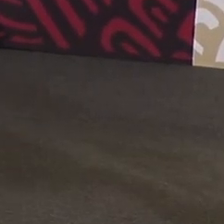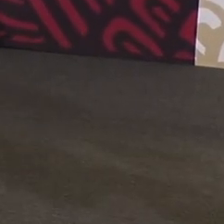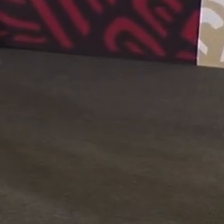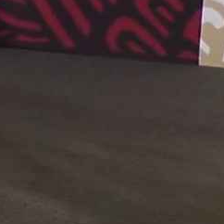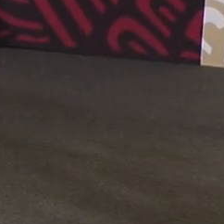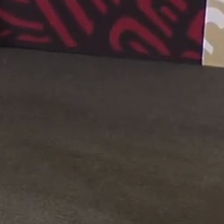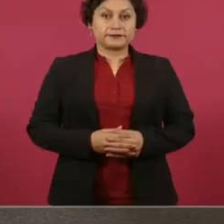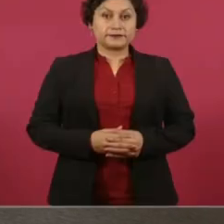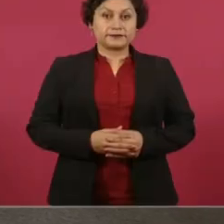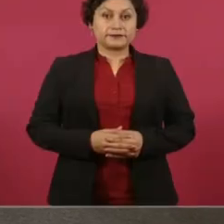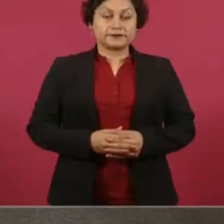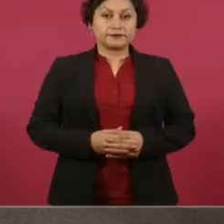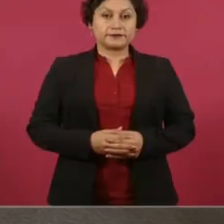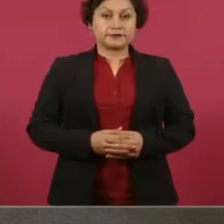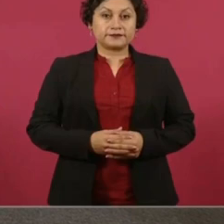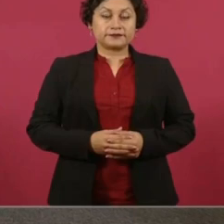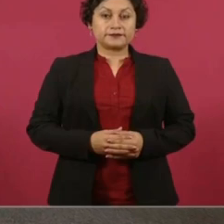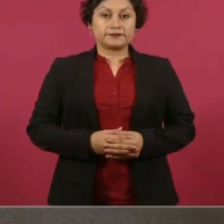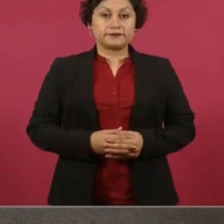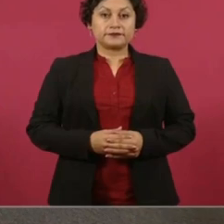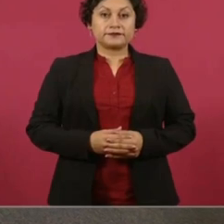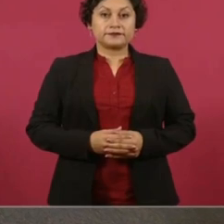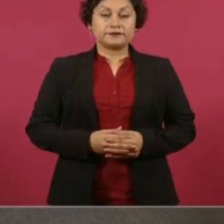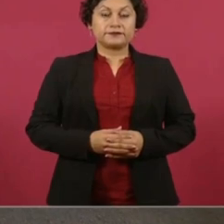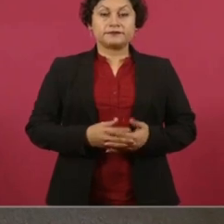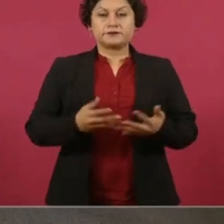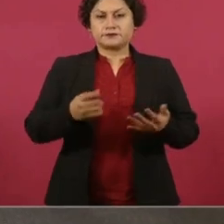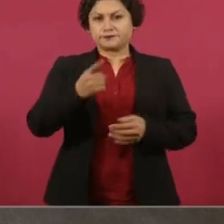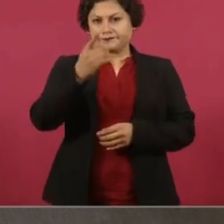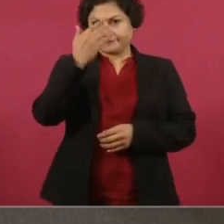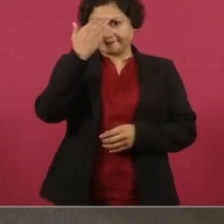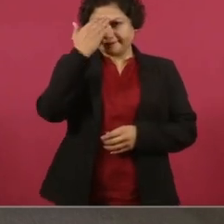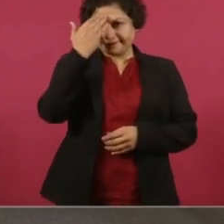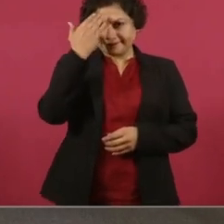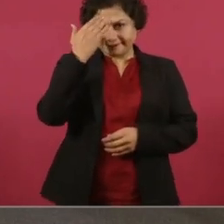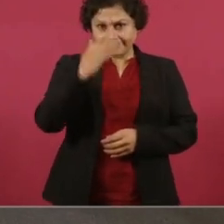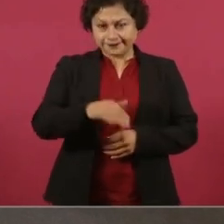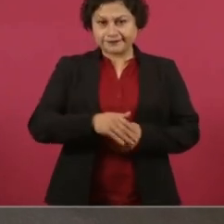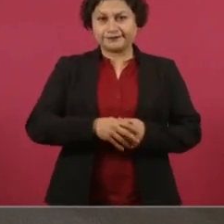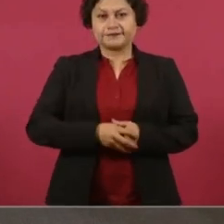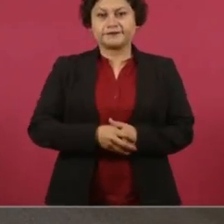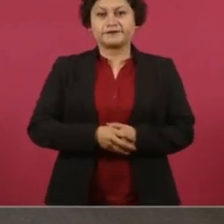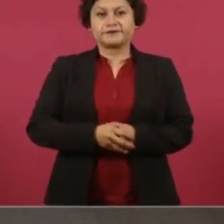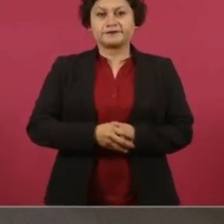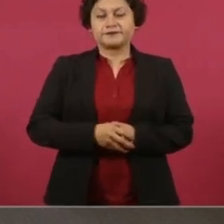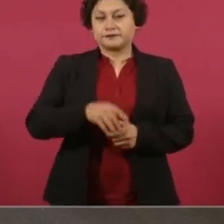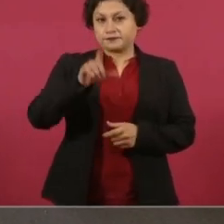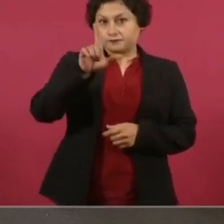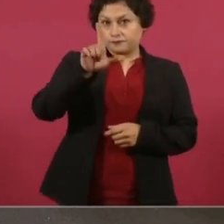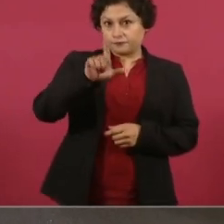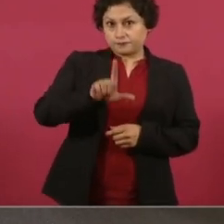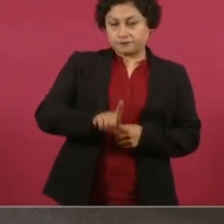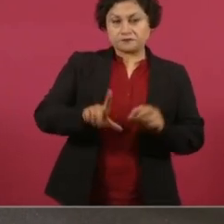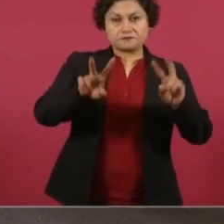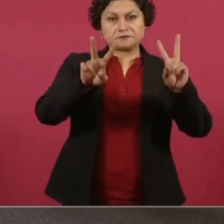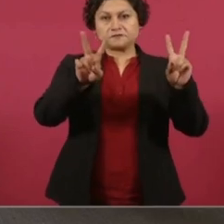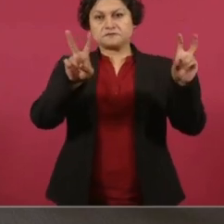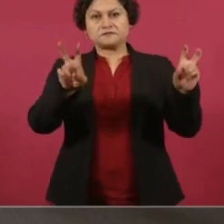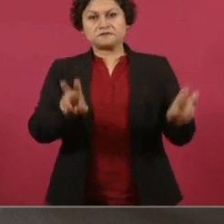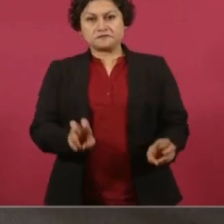Vamos a informar, como siempre, sobre el quién es quién en los